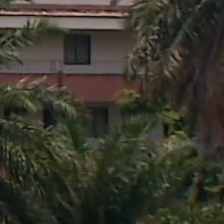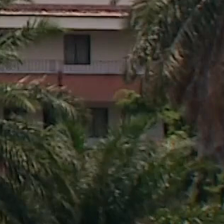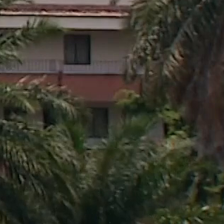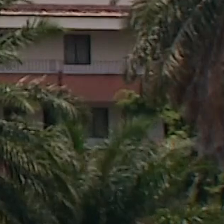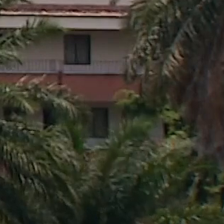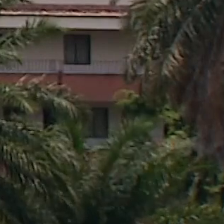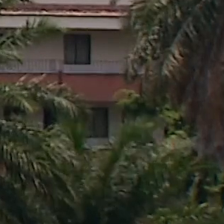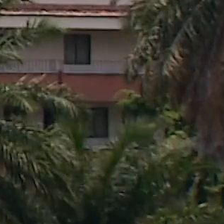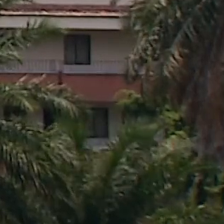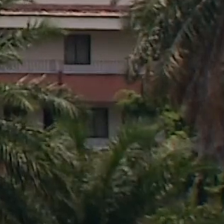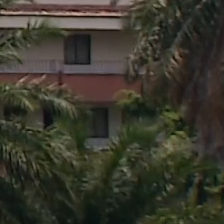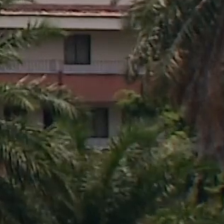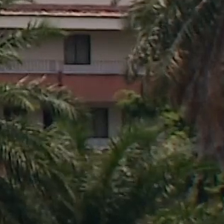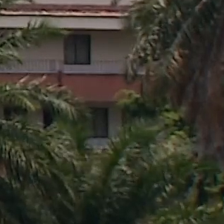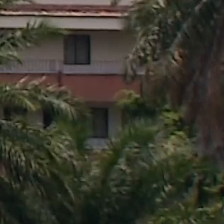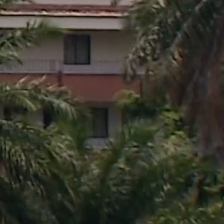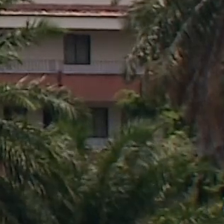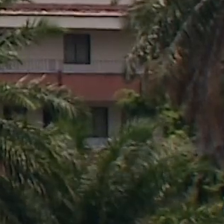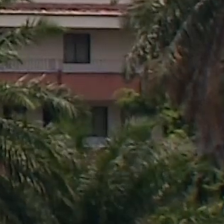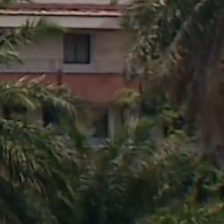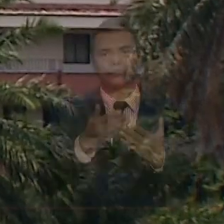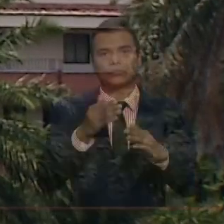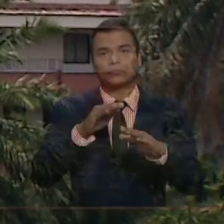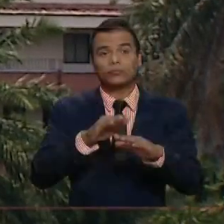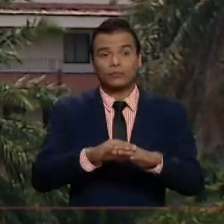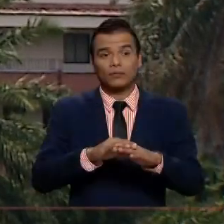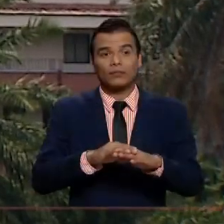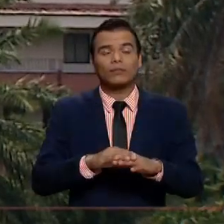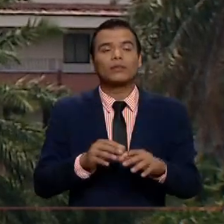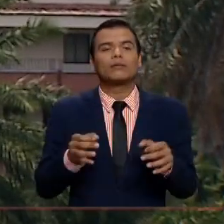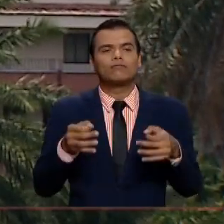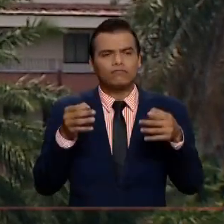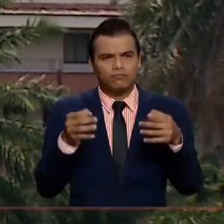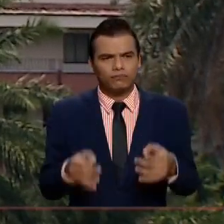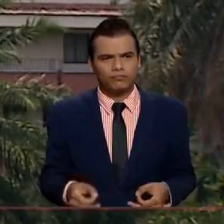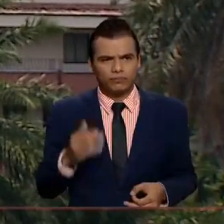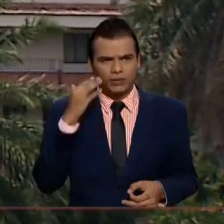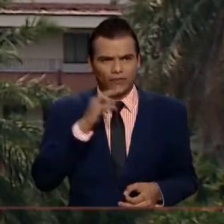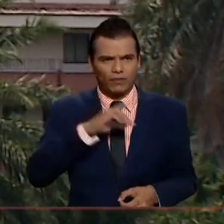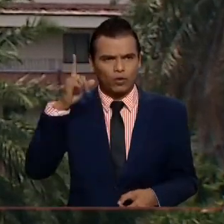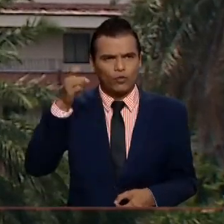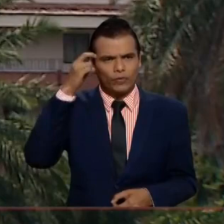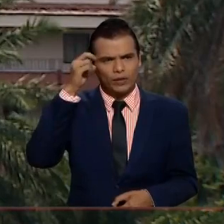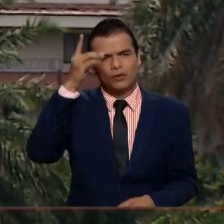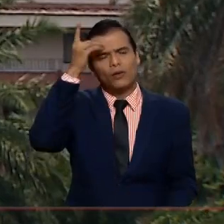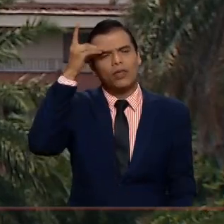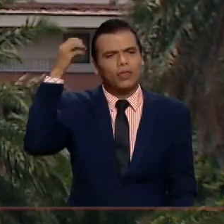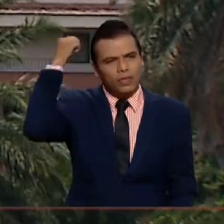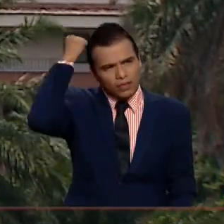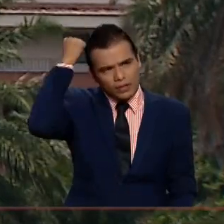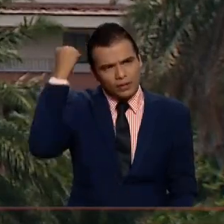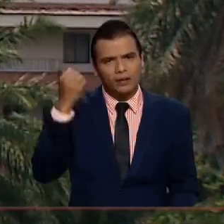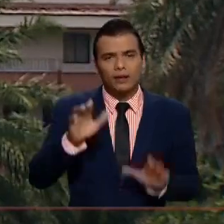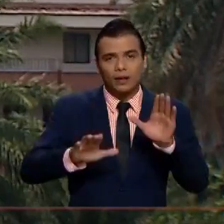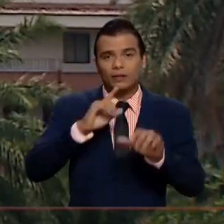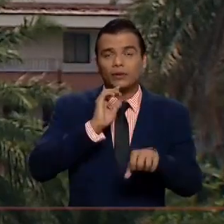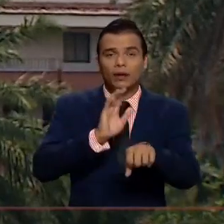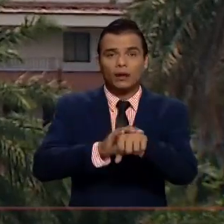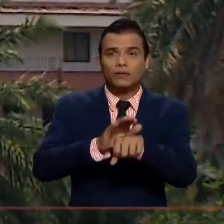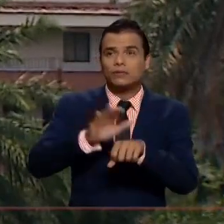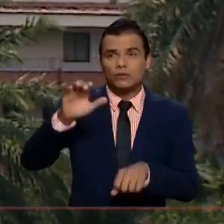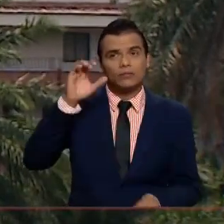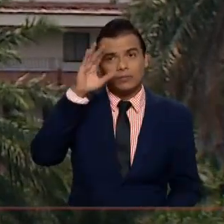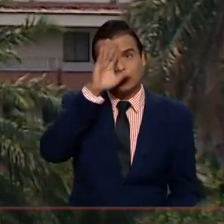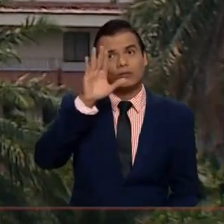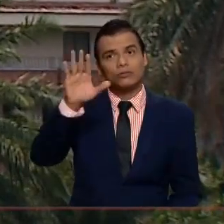Hola, muy buenas tardes. Así es, la aspirante a la gobernación del Valle, Dilian Francisca Toro, invitó al presidente Petro a gobernar,